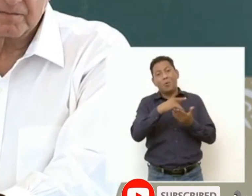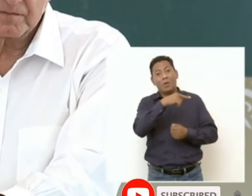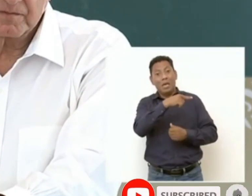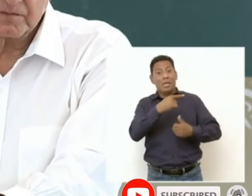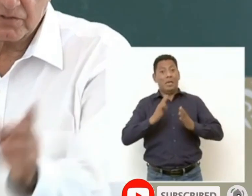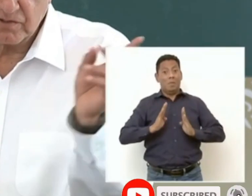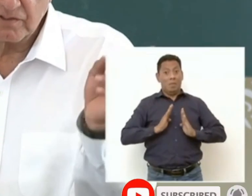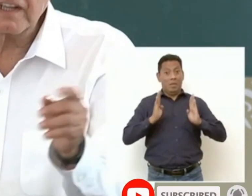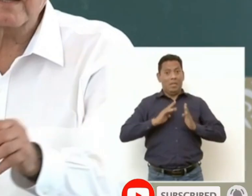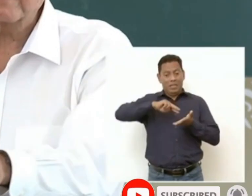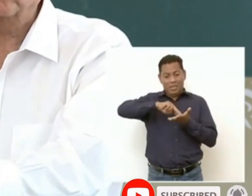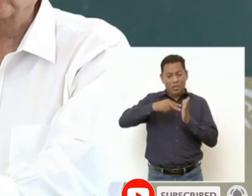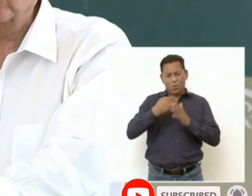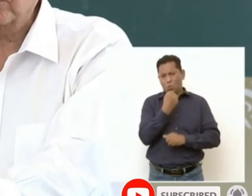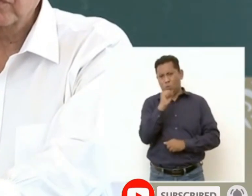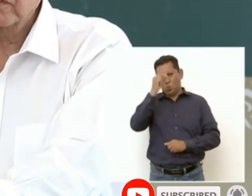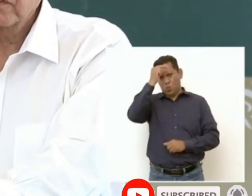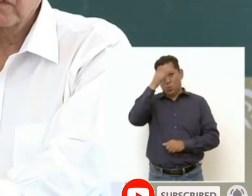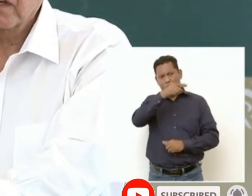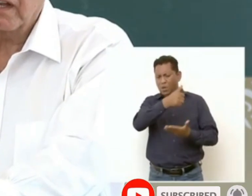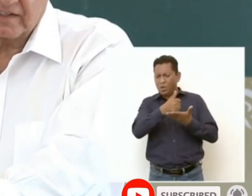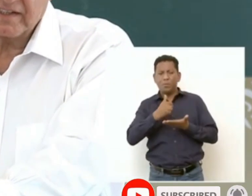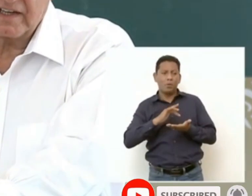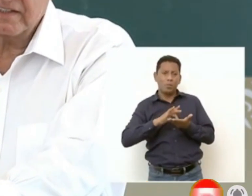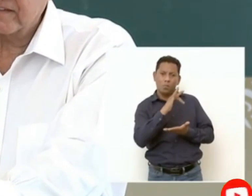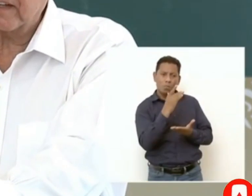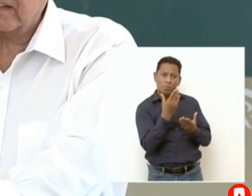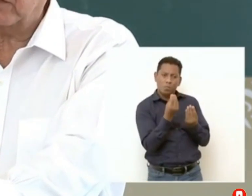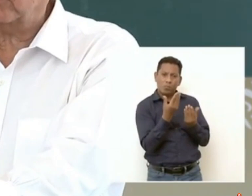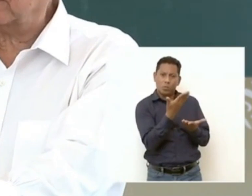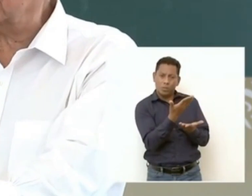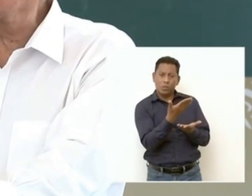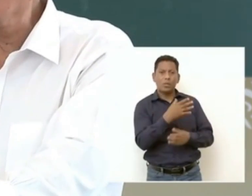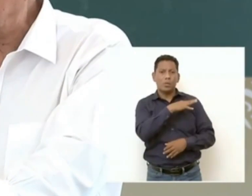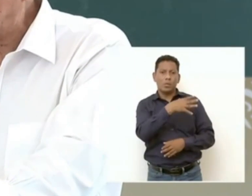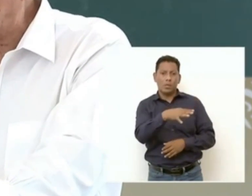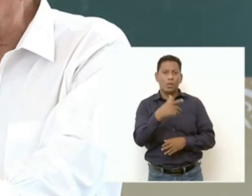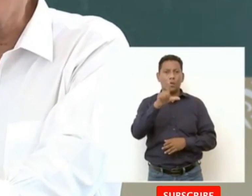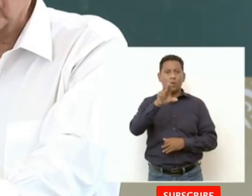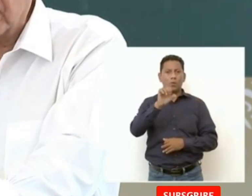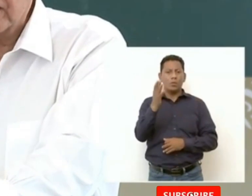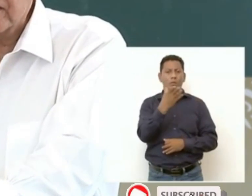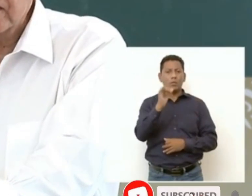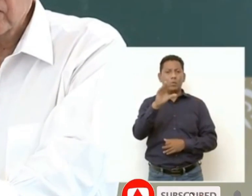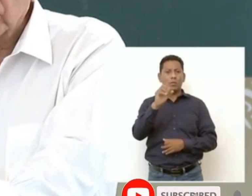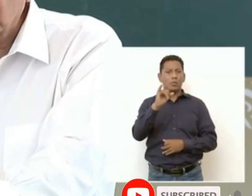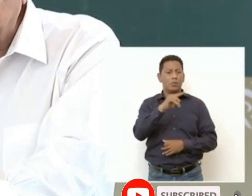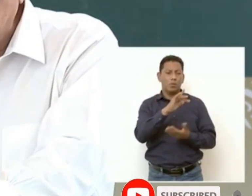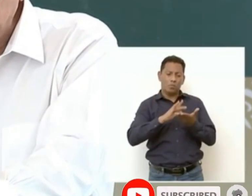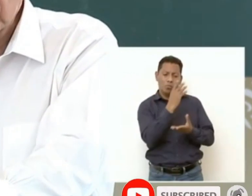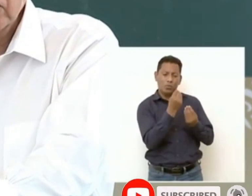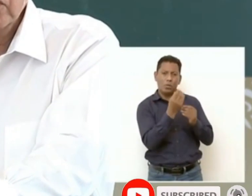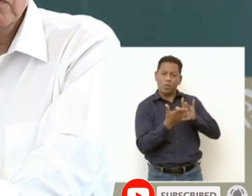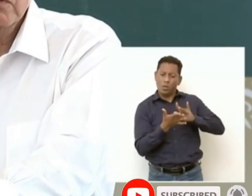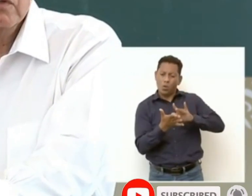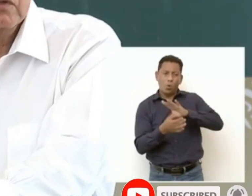militares. Por eso le agradecemos mucho al general secretario Luis Crescencio Sandoval González por su